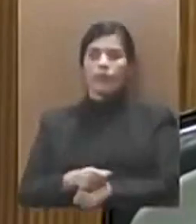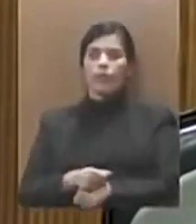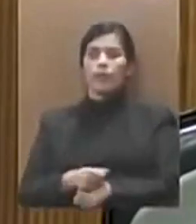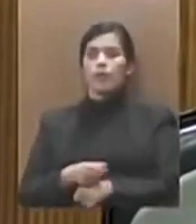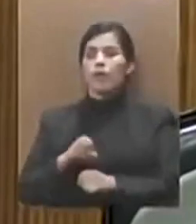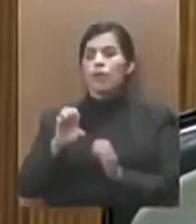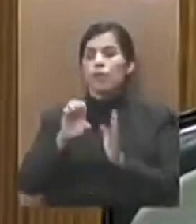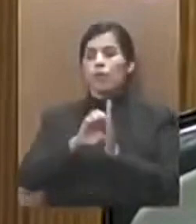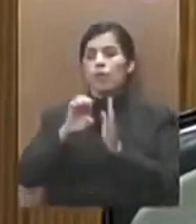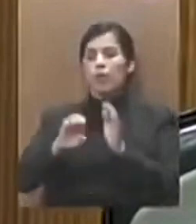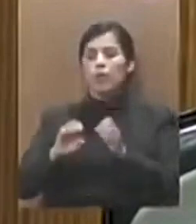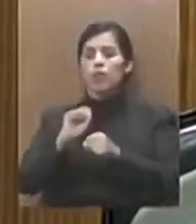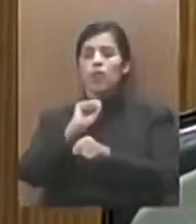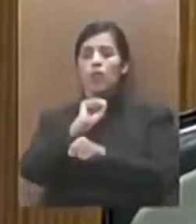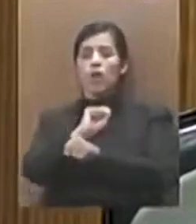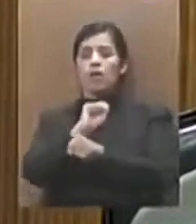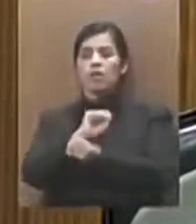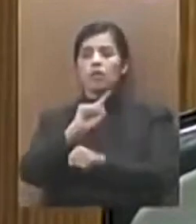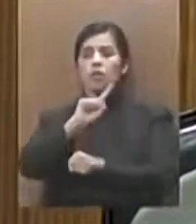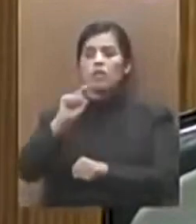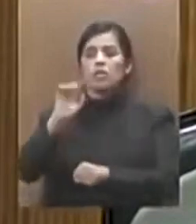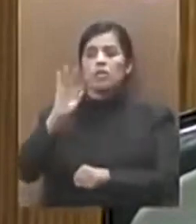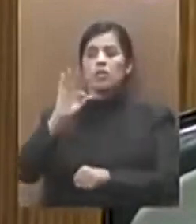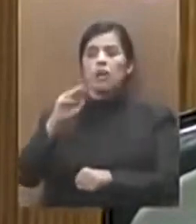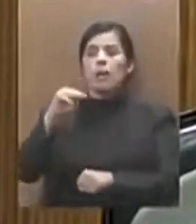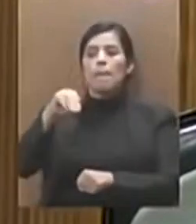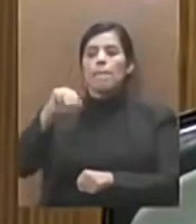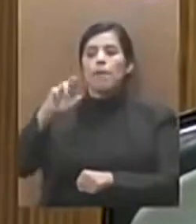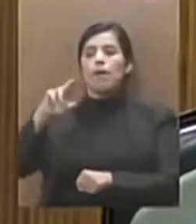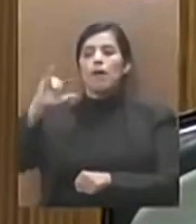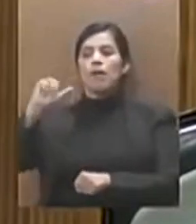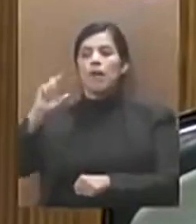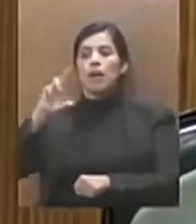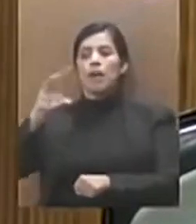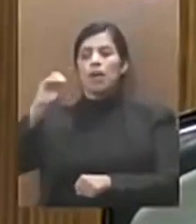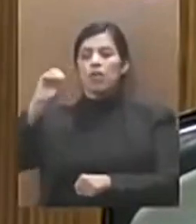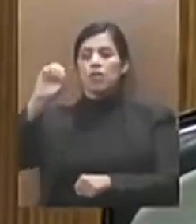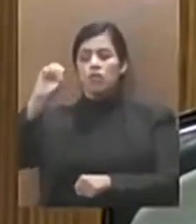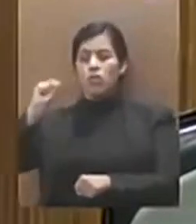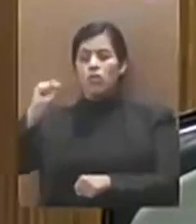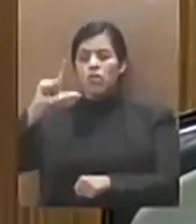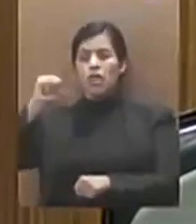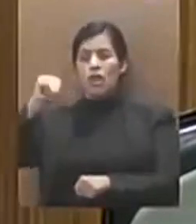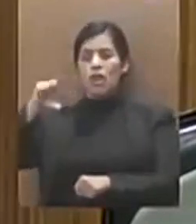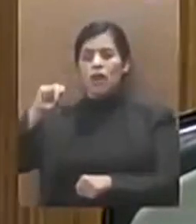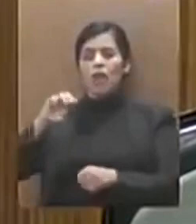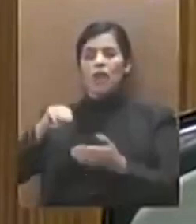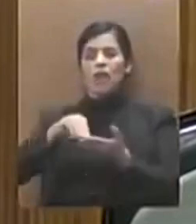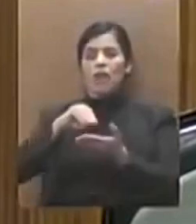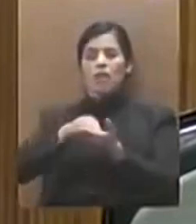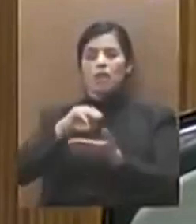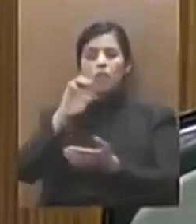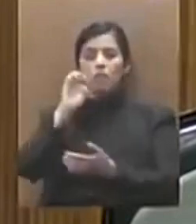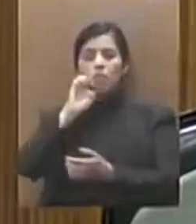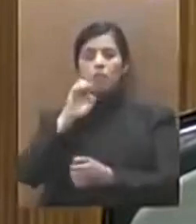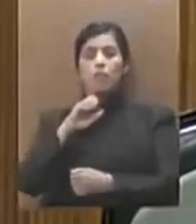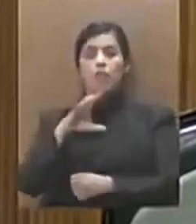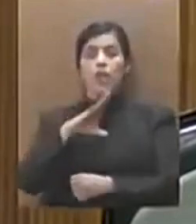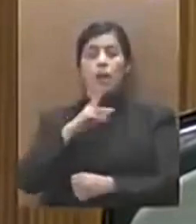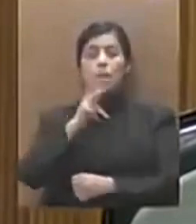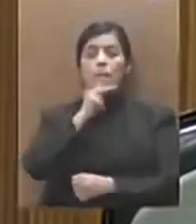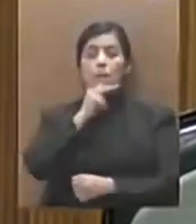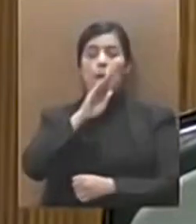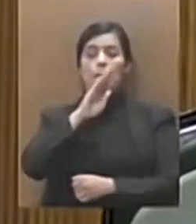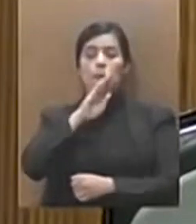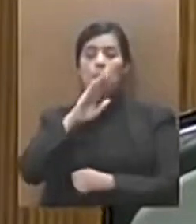de la escuela secundaria número 140 María Luisa Ros Landa ubicada en el municipio de generales Escobedo Nuevo León en la que